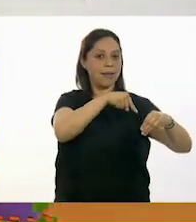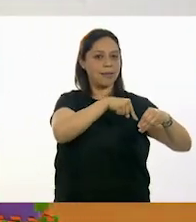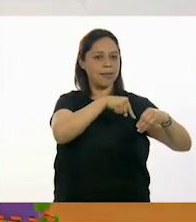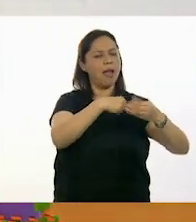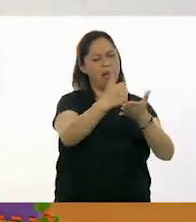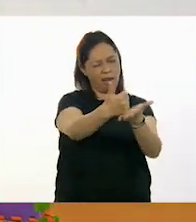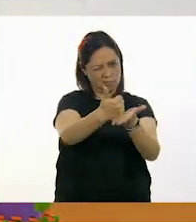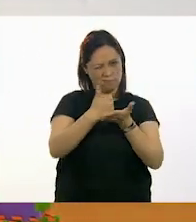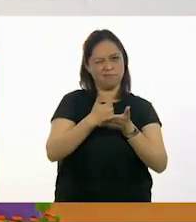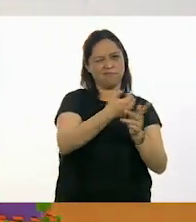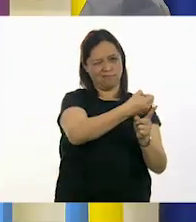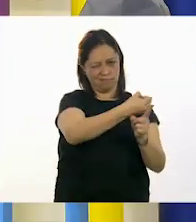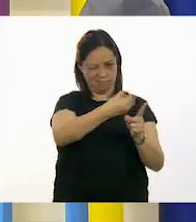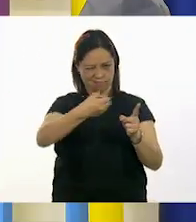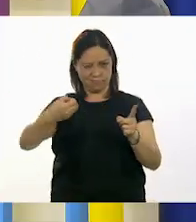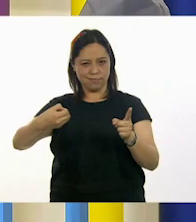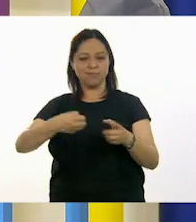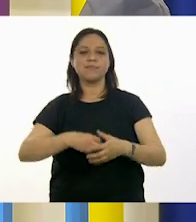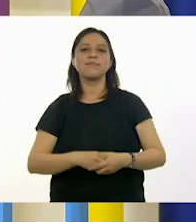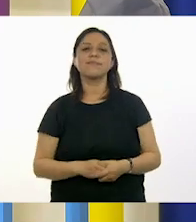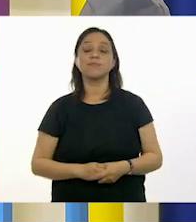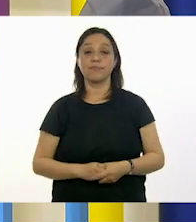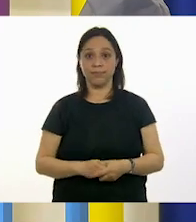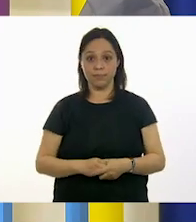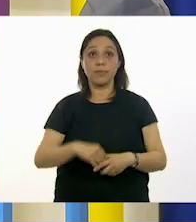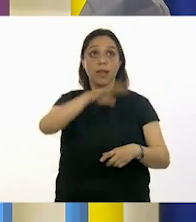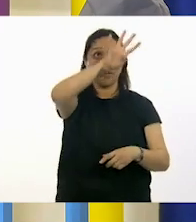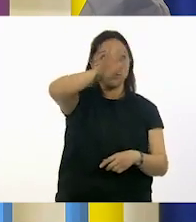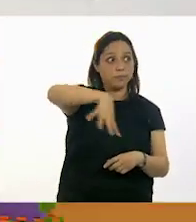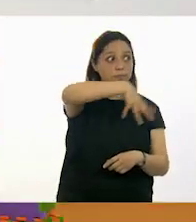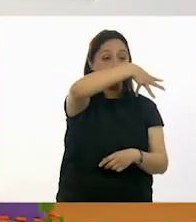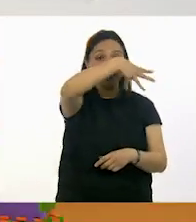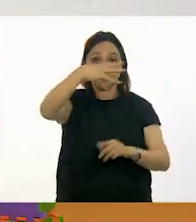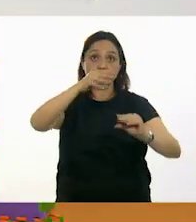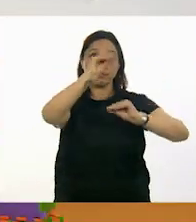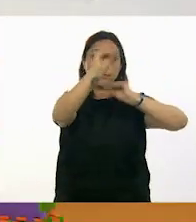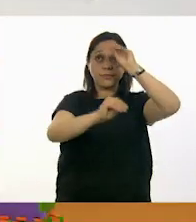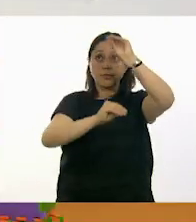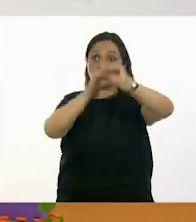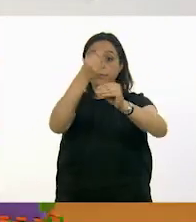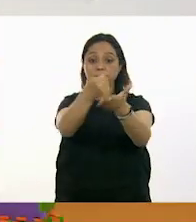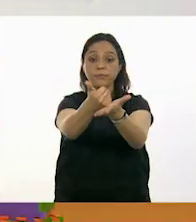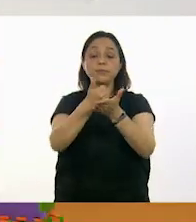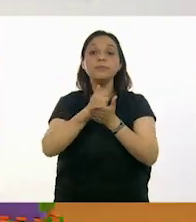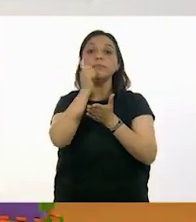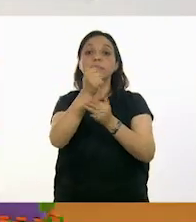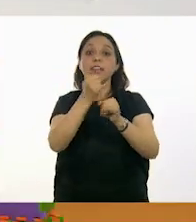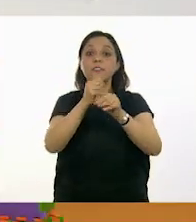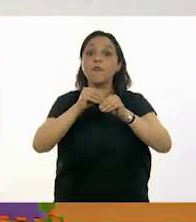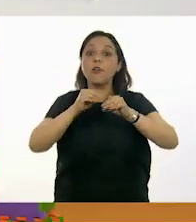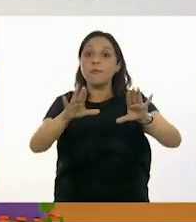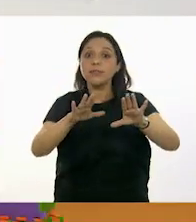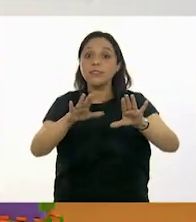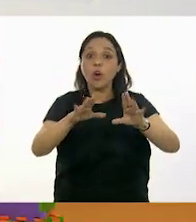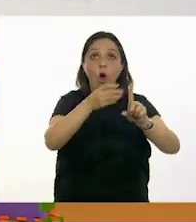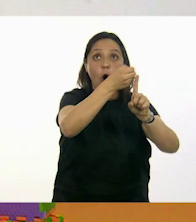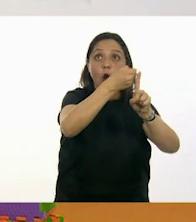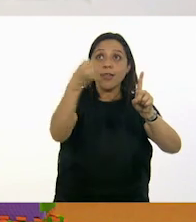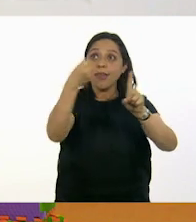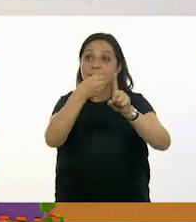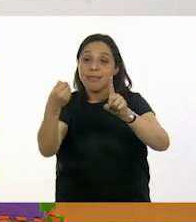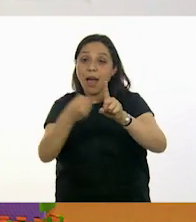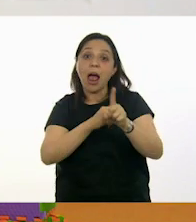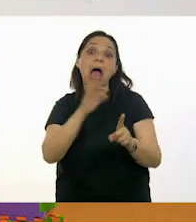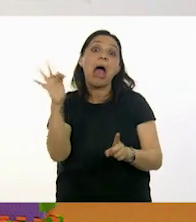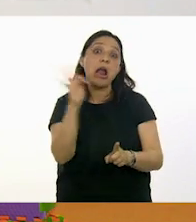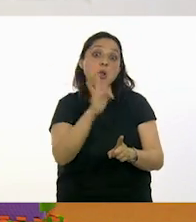ordenarlos. A ver. Exacto. Las tablas de doble entrada también nos ayudan a ordenar información que puede ser que no esté